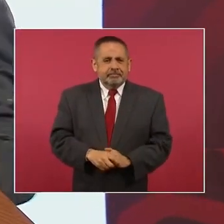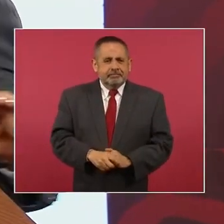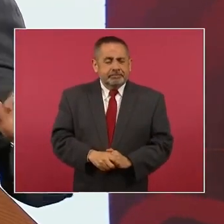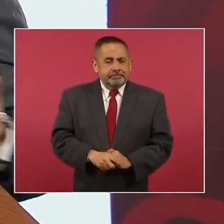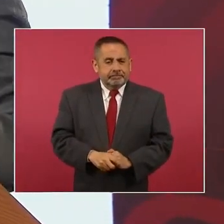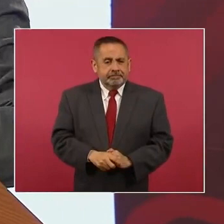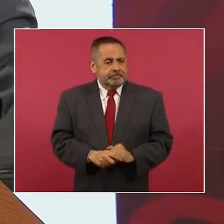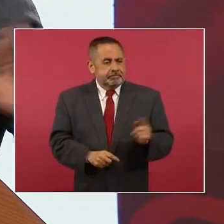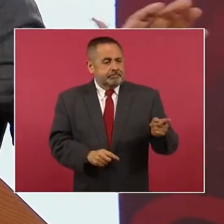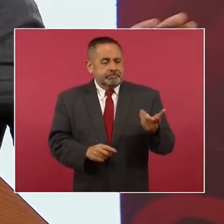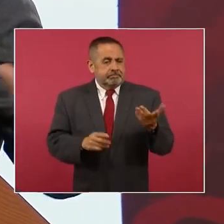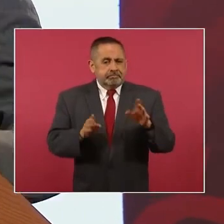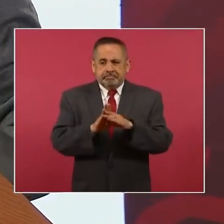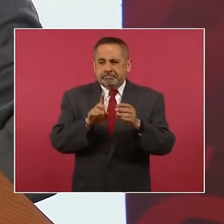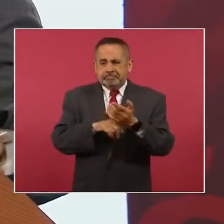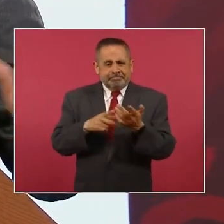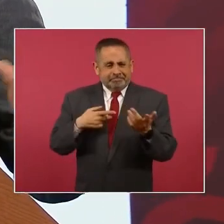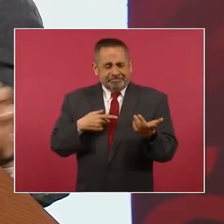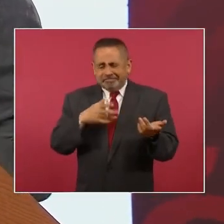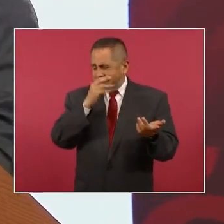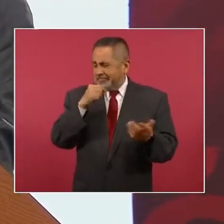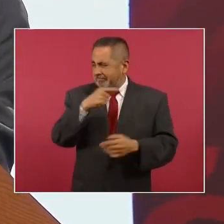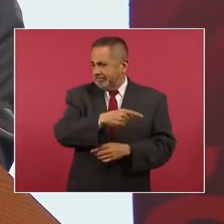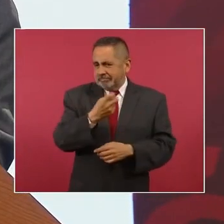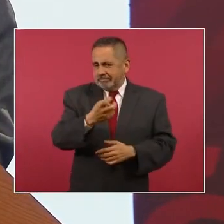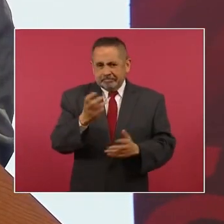está cerrada,